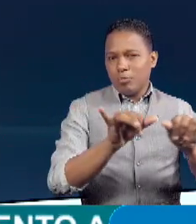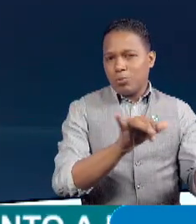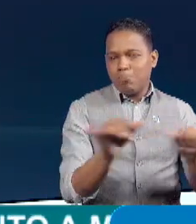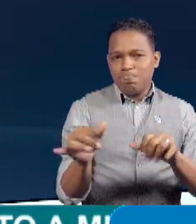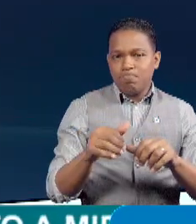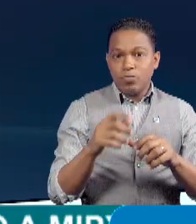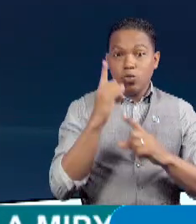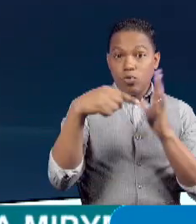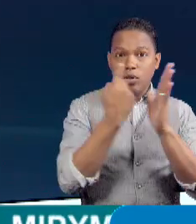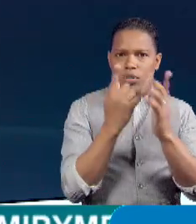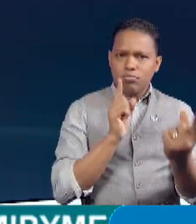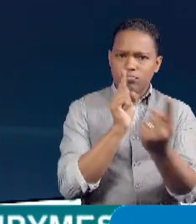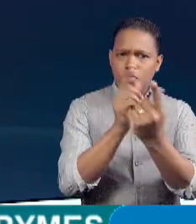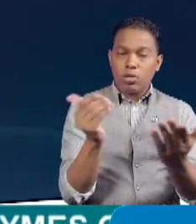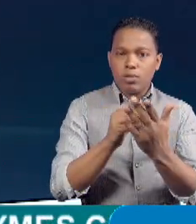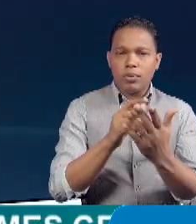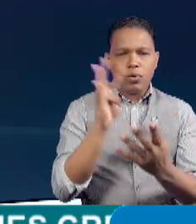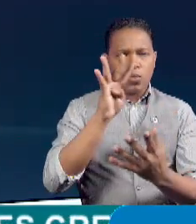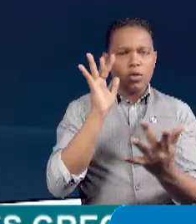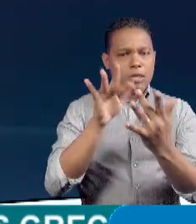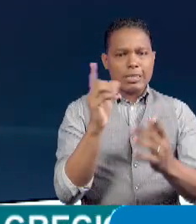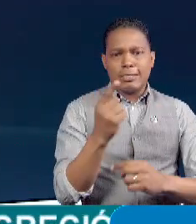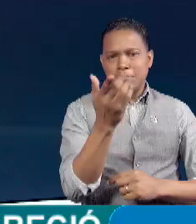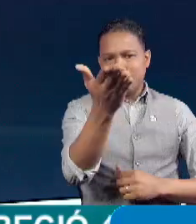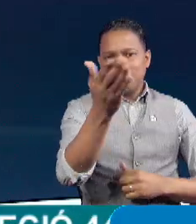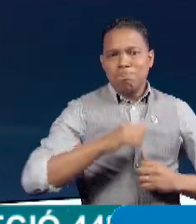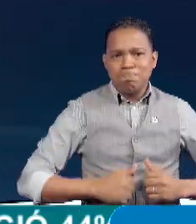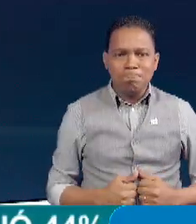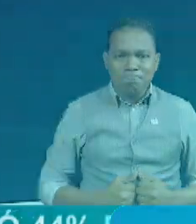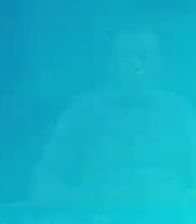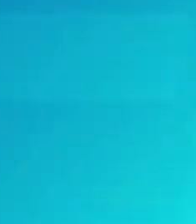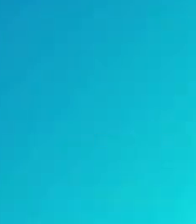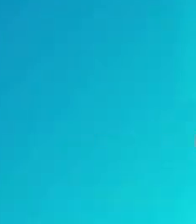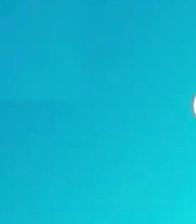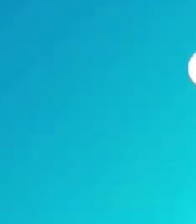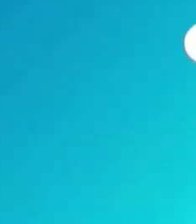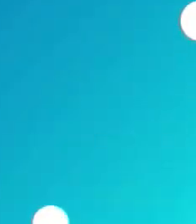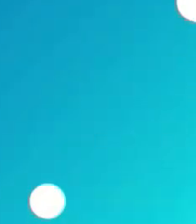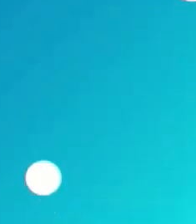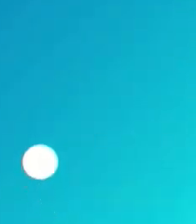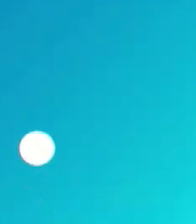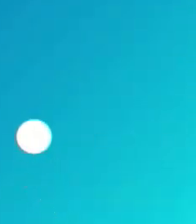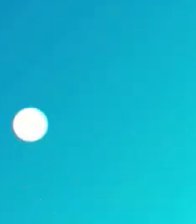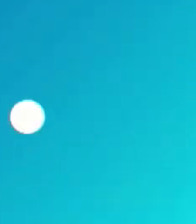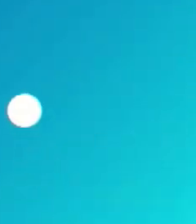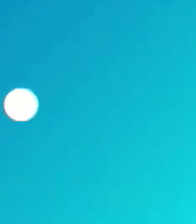nos volvemos a encontrar. Como siempre, el 4 Conecta.